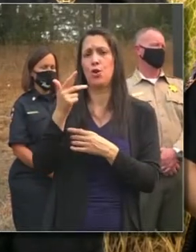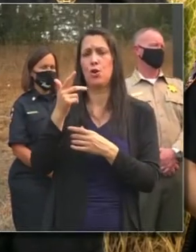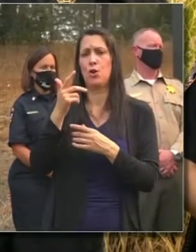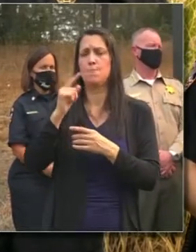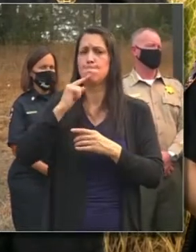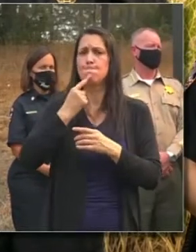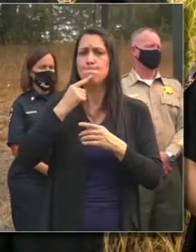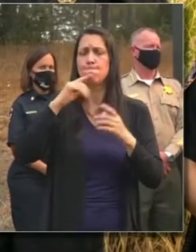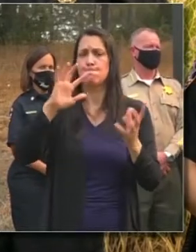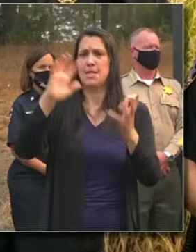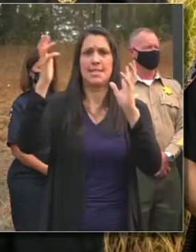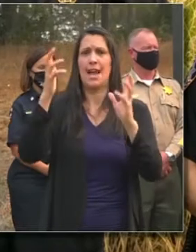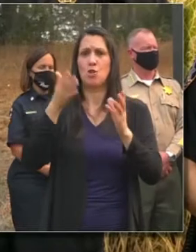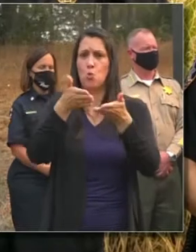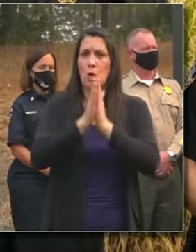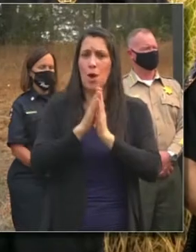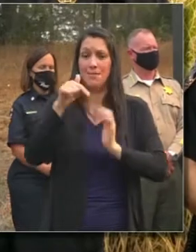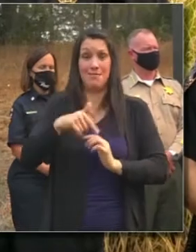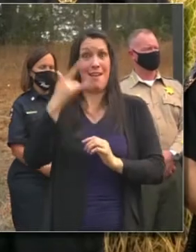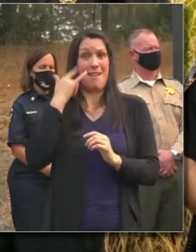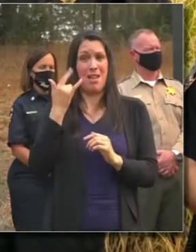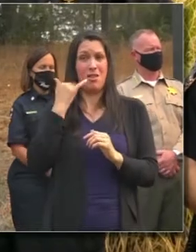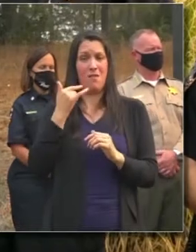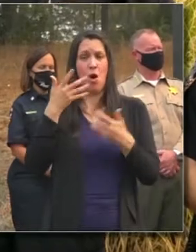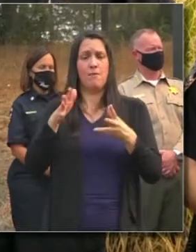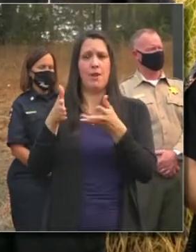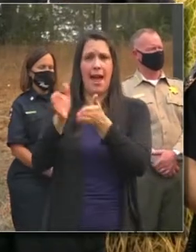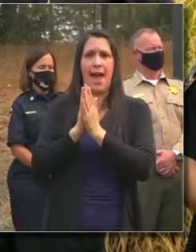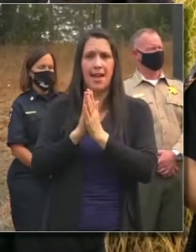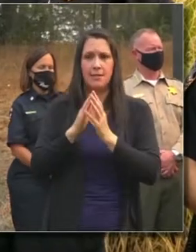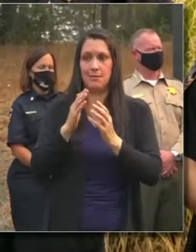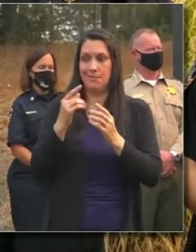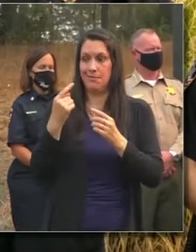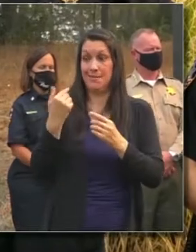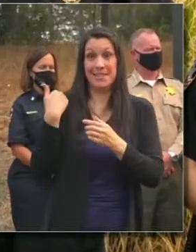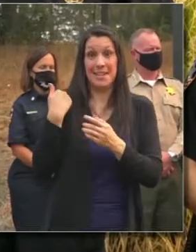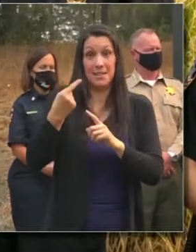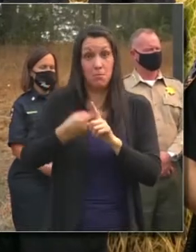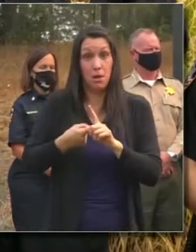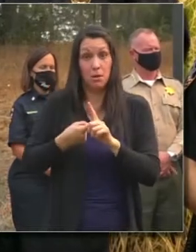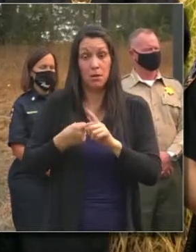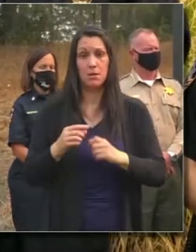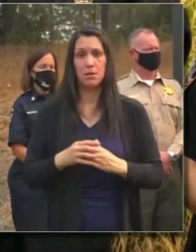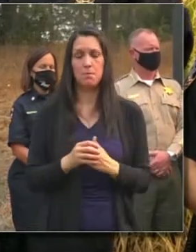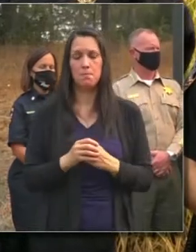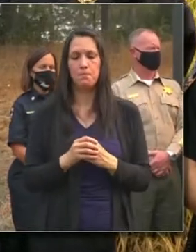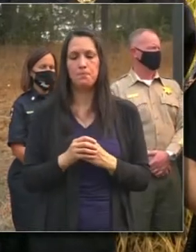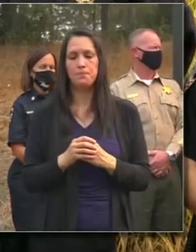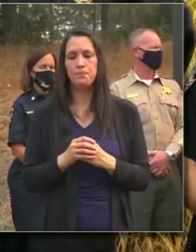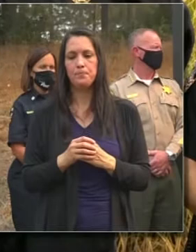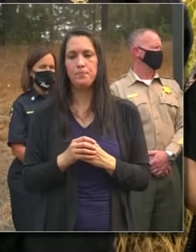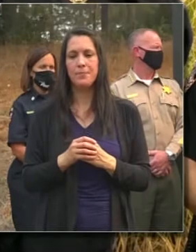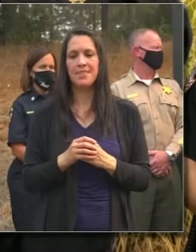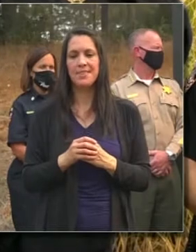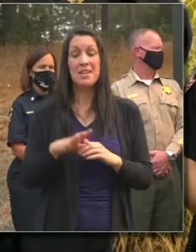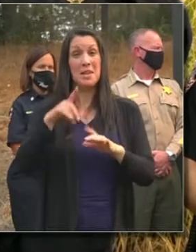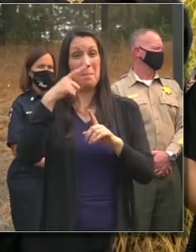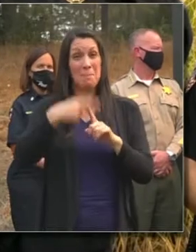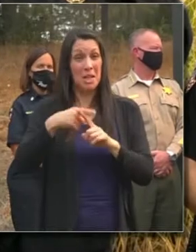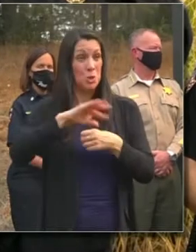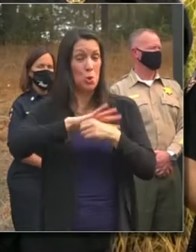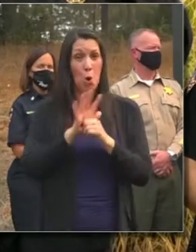desastre mayor que hemos pedido y que california ha pedido realmente en el último mes haciendo todo esto por supuesto